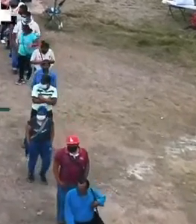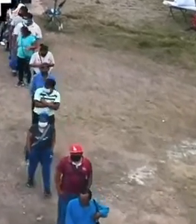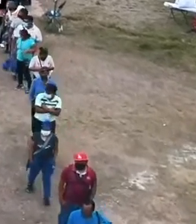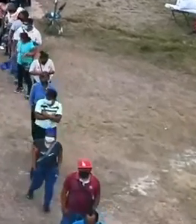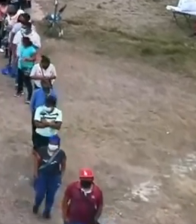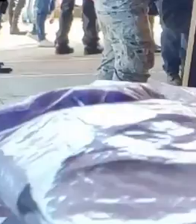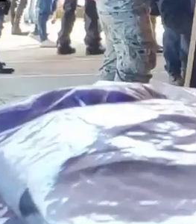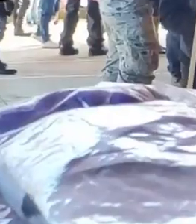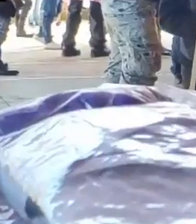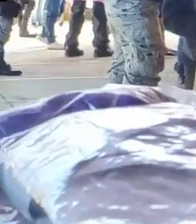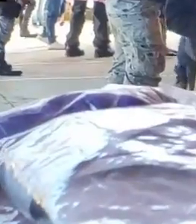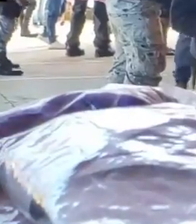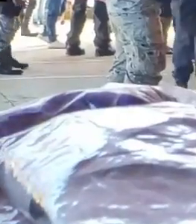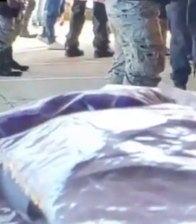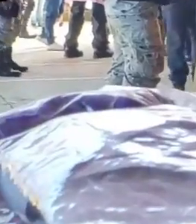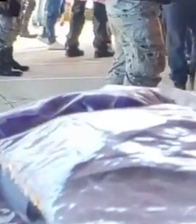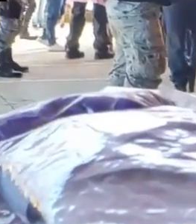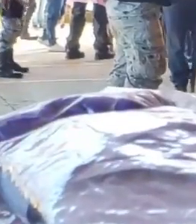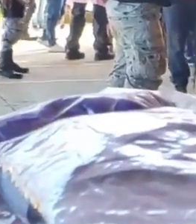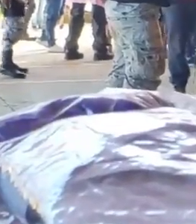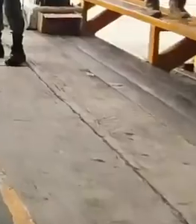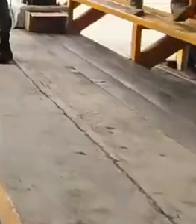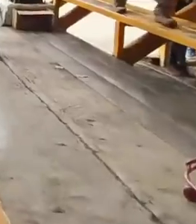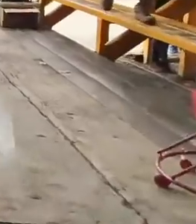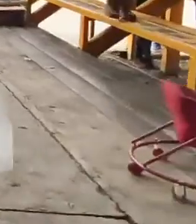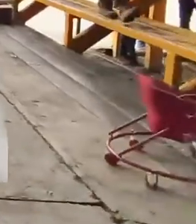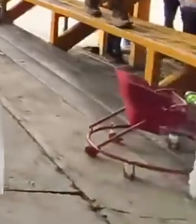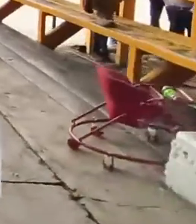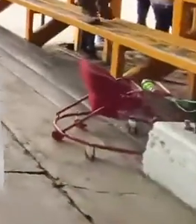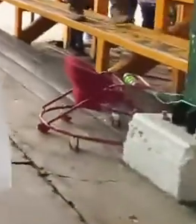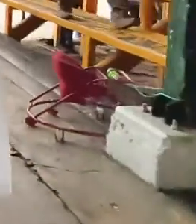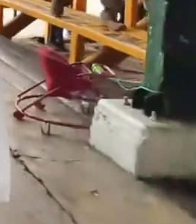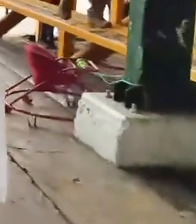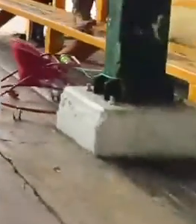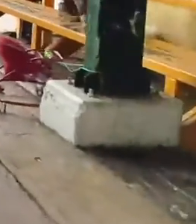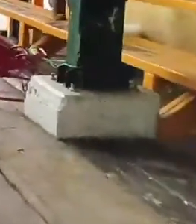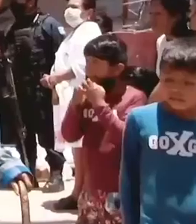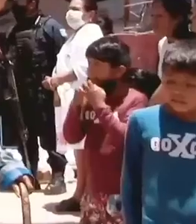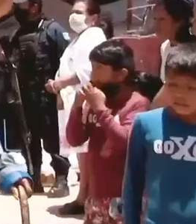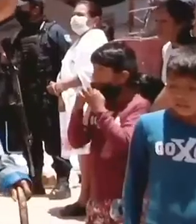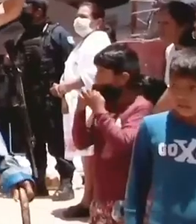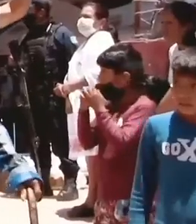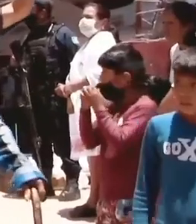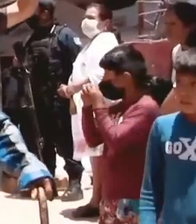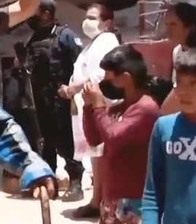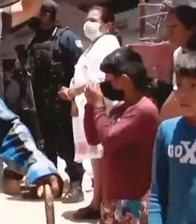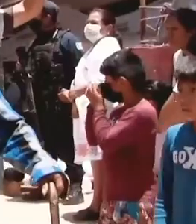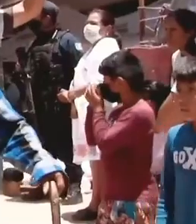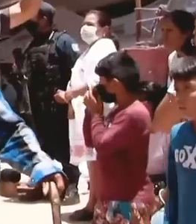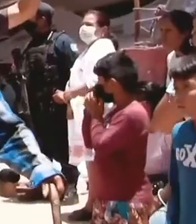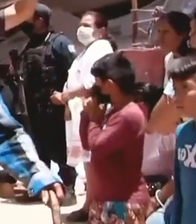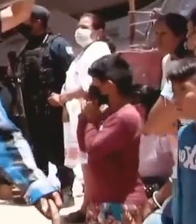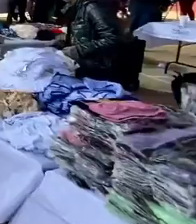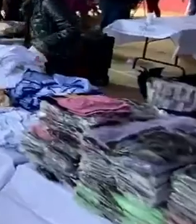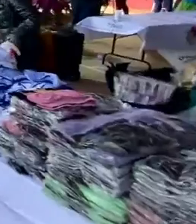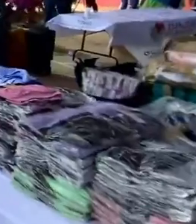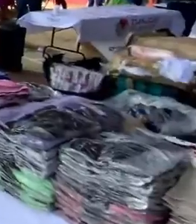cerca de 59 mil familias con la entrega de ropa, calzado, telas y otros artículos nuevos.